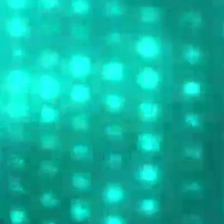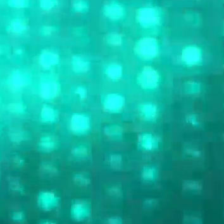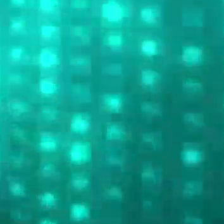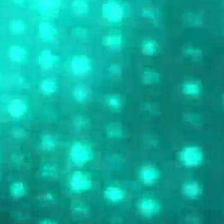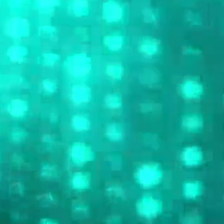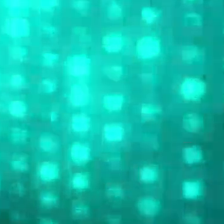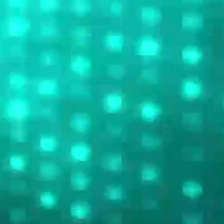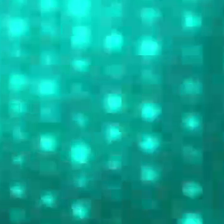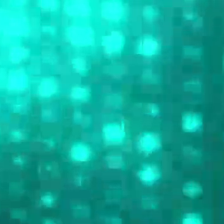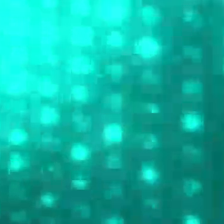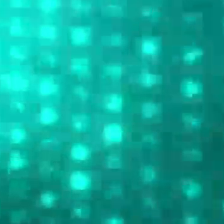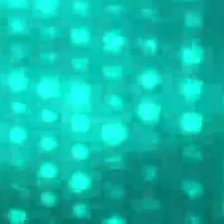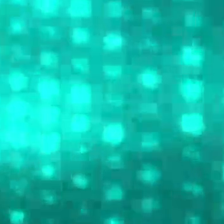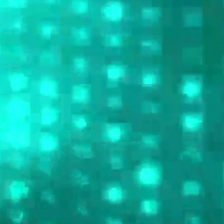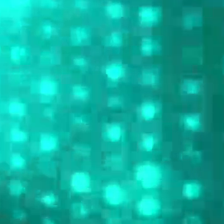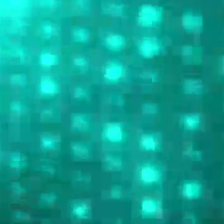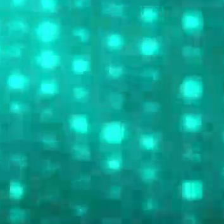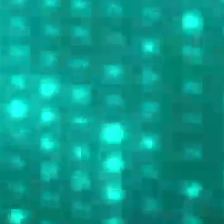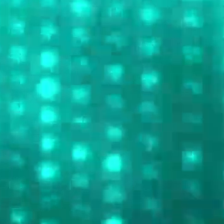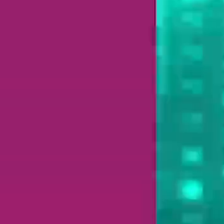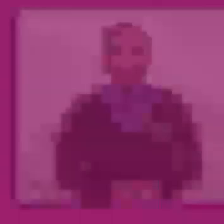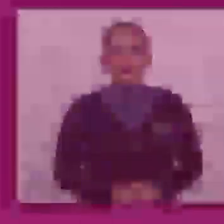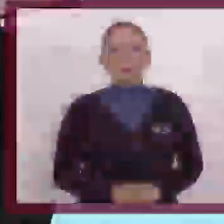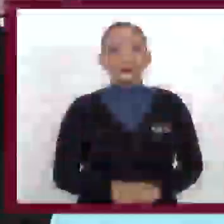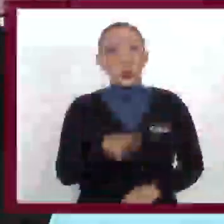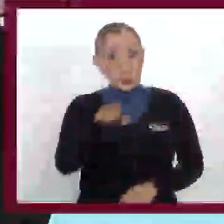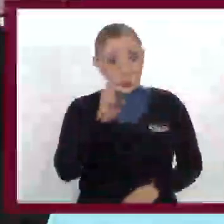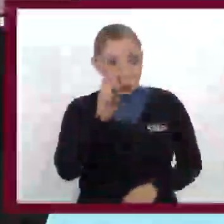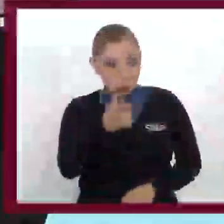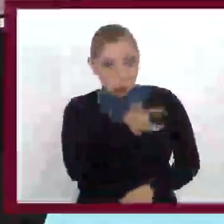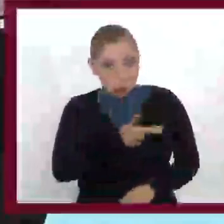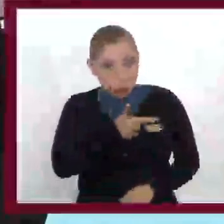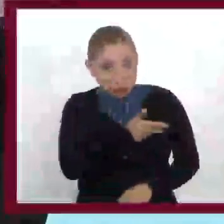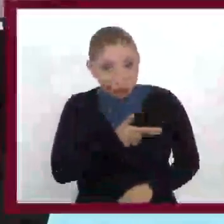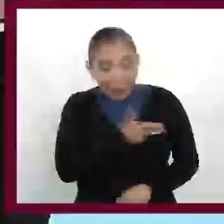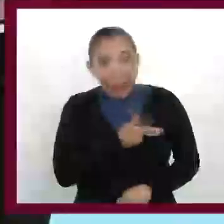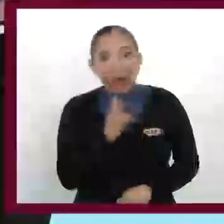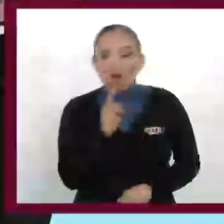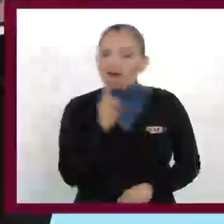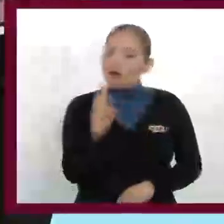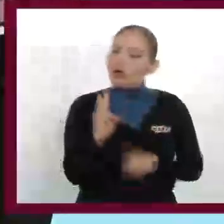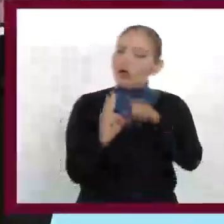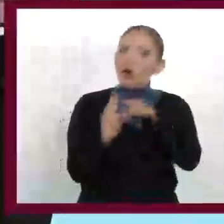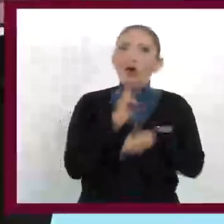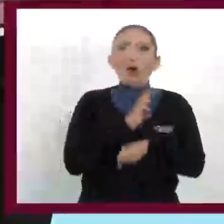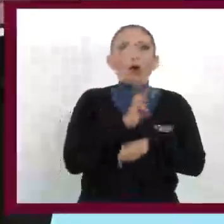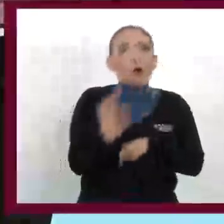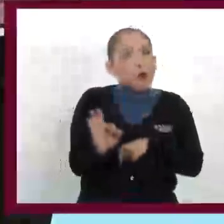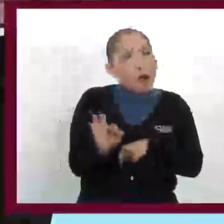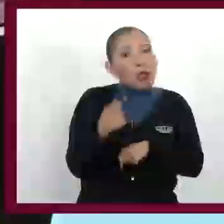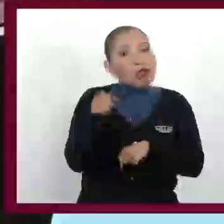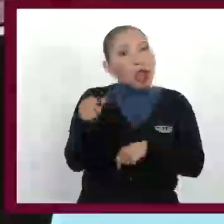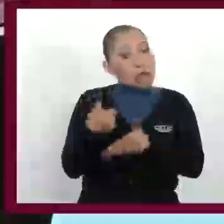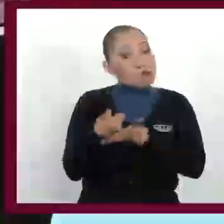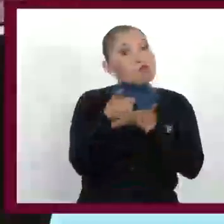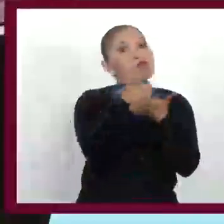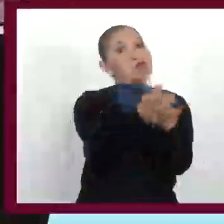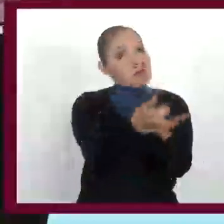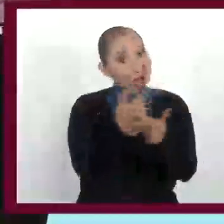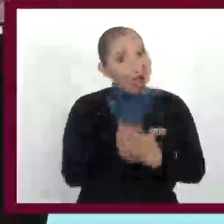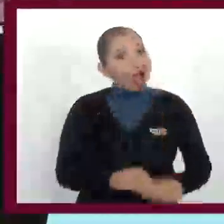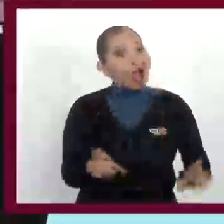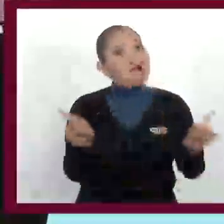inhibitions, baby, there's nothing holding me back. ¿Qué les pareció? La voz se puede considerar un